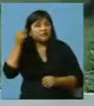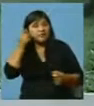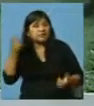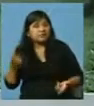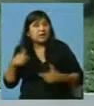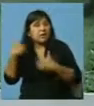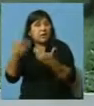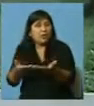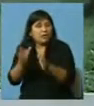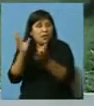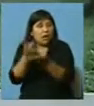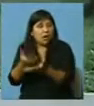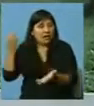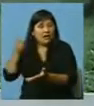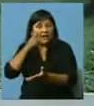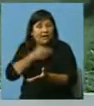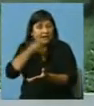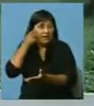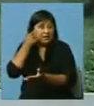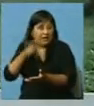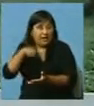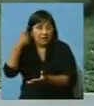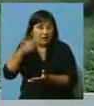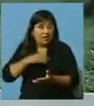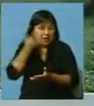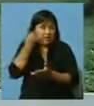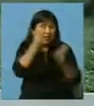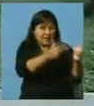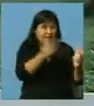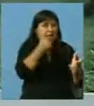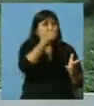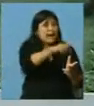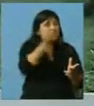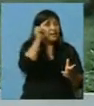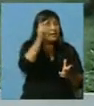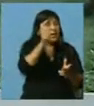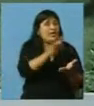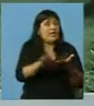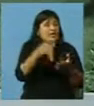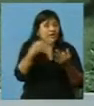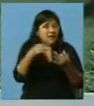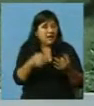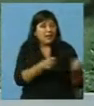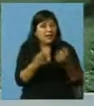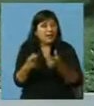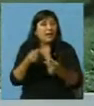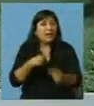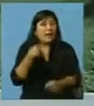en la provincia de Jujuy? Hasta el momento es nada. Bueno, eso es difícil